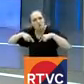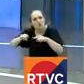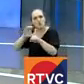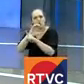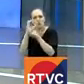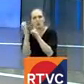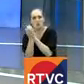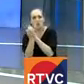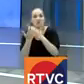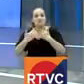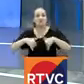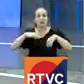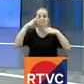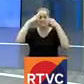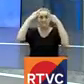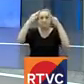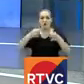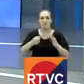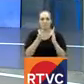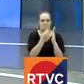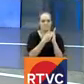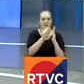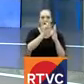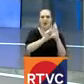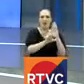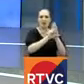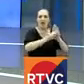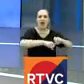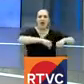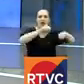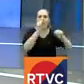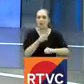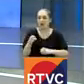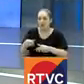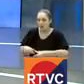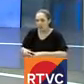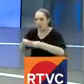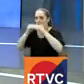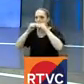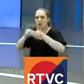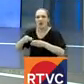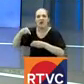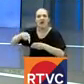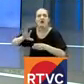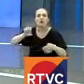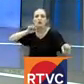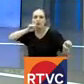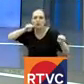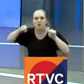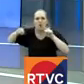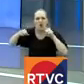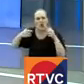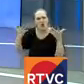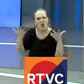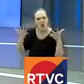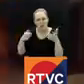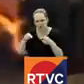caña alcanzó este logro. Por eso quisimos contarles cuál es el significado y cómo se hace esta bebida